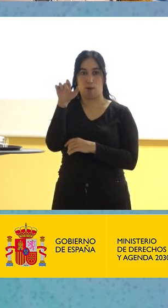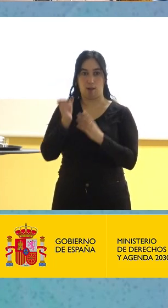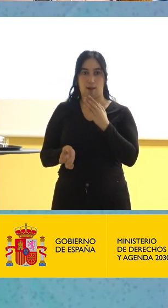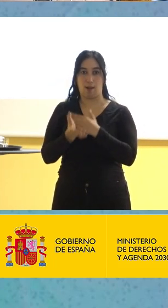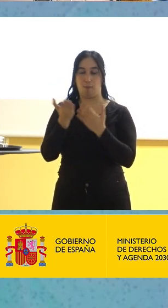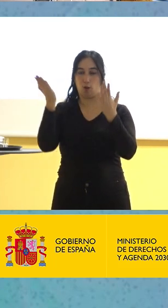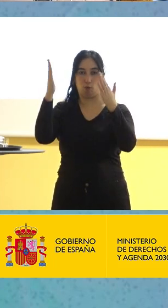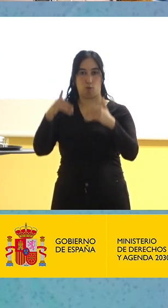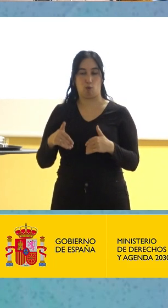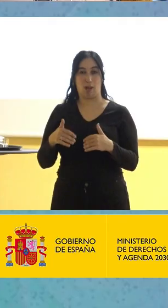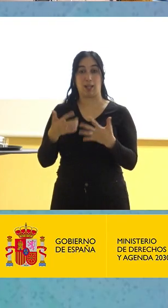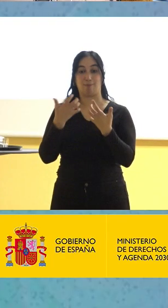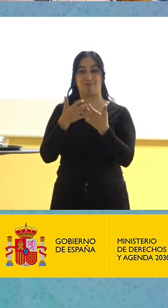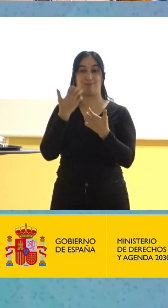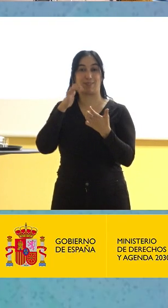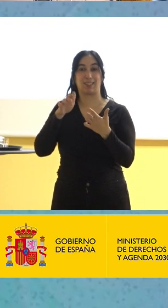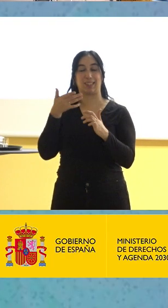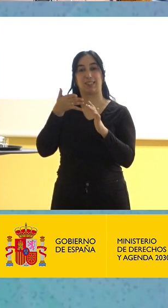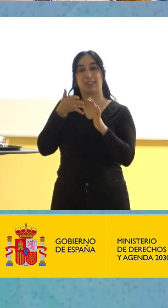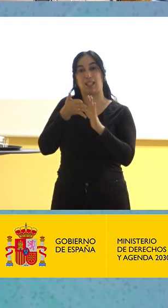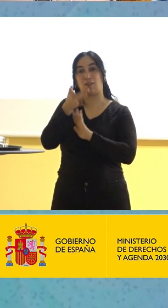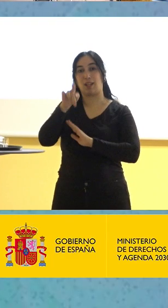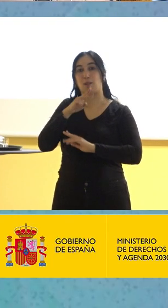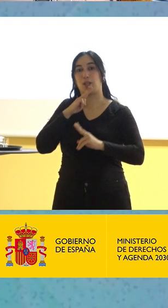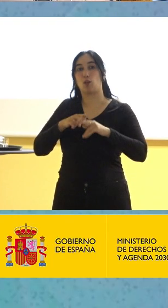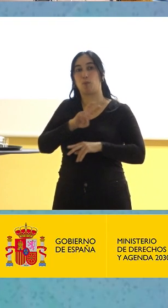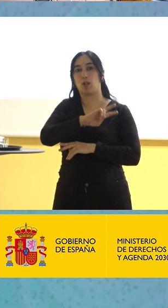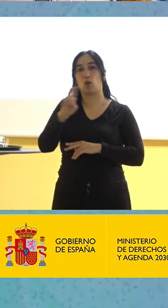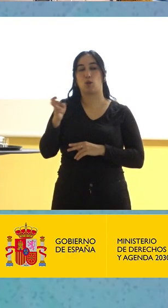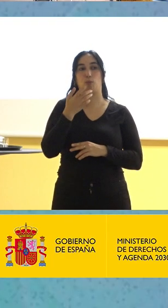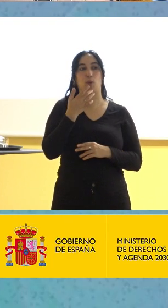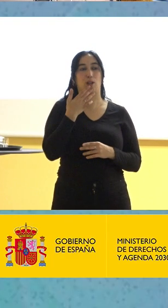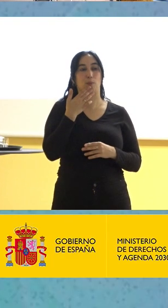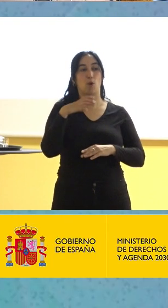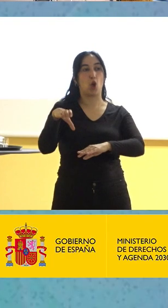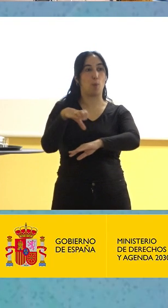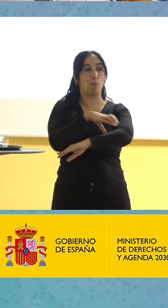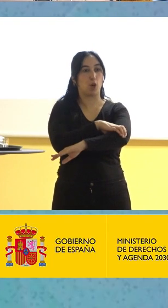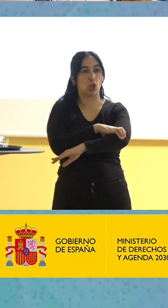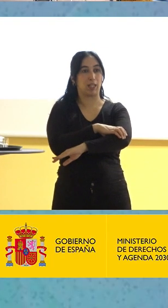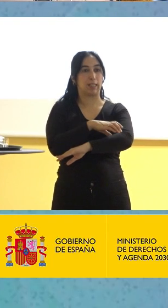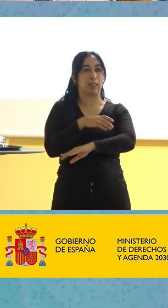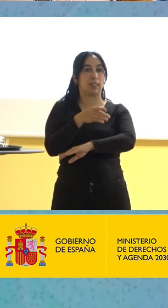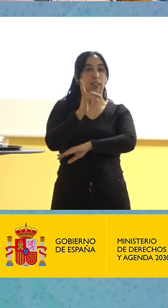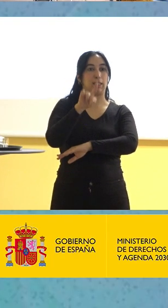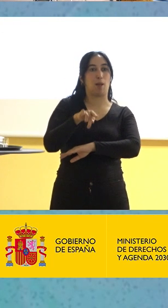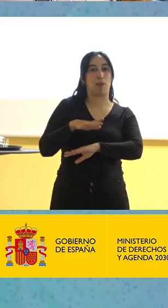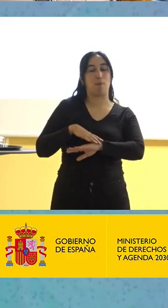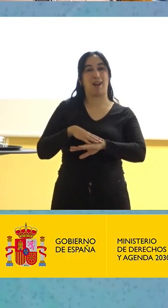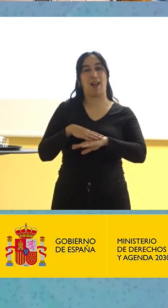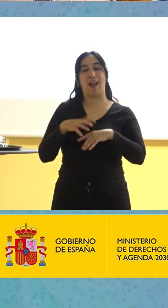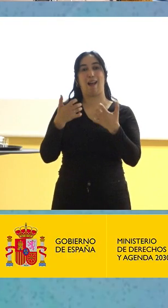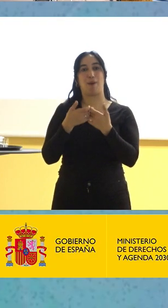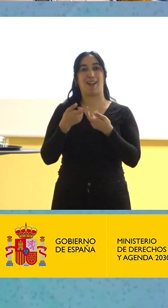pero no existe. Dispositivos huérfanos también se llaman, pues, por ejemplo, a prótesis, a dispositivos de control,